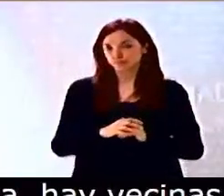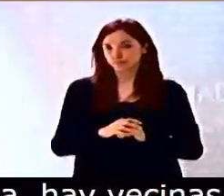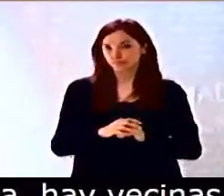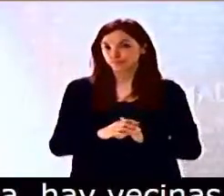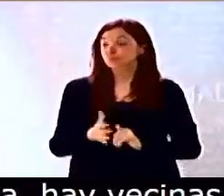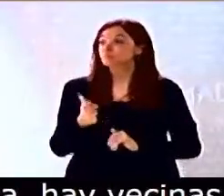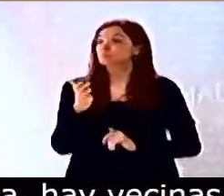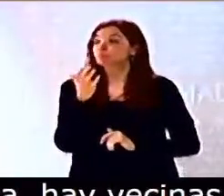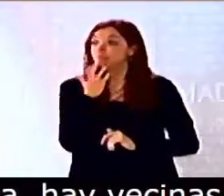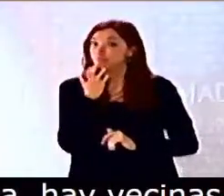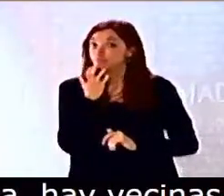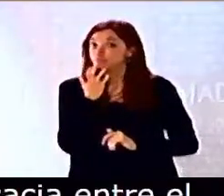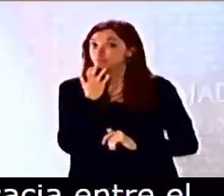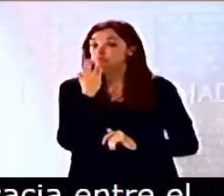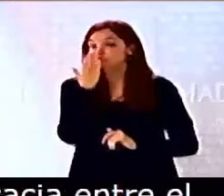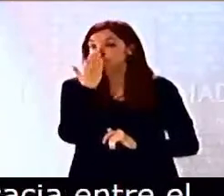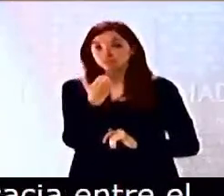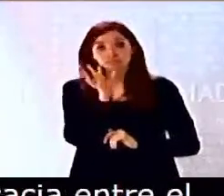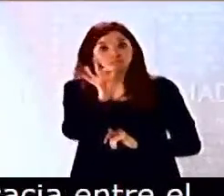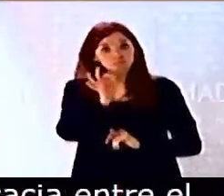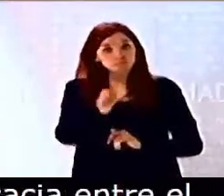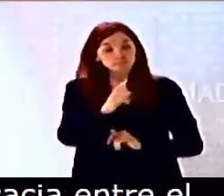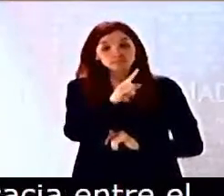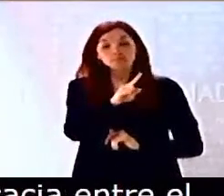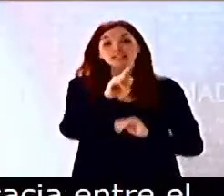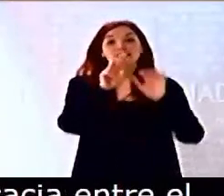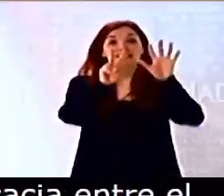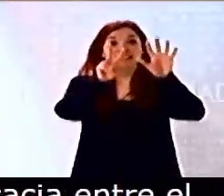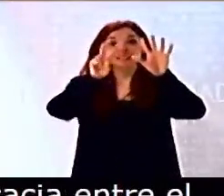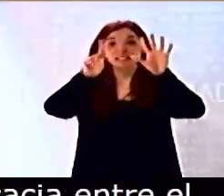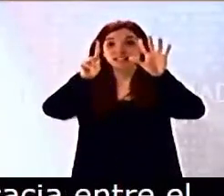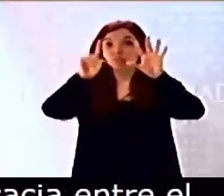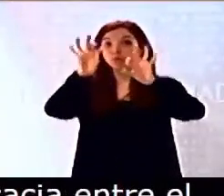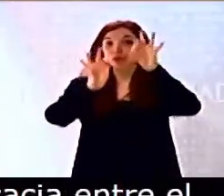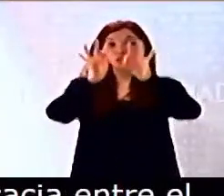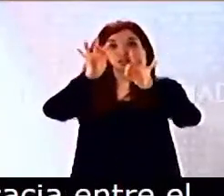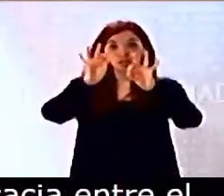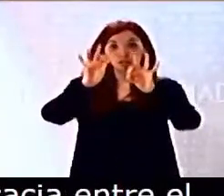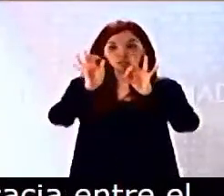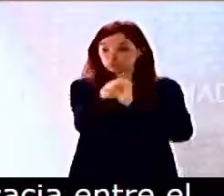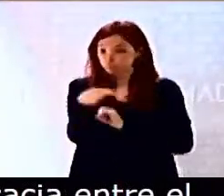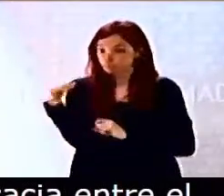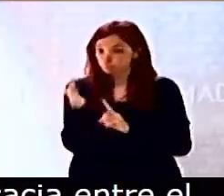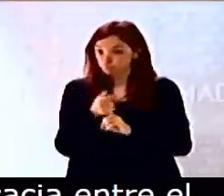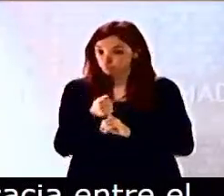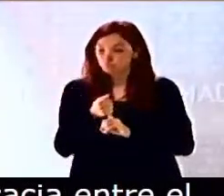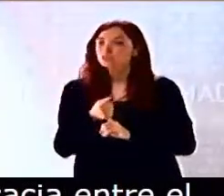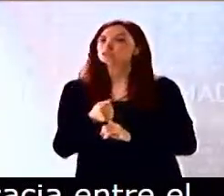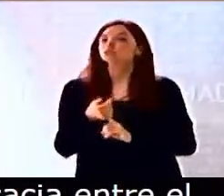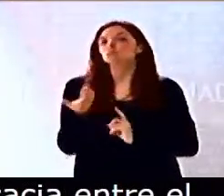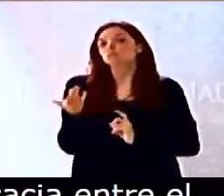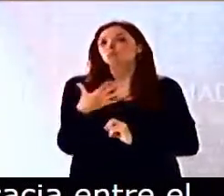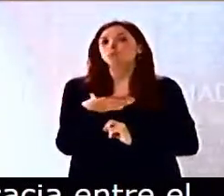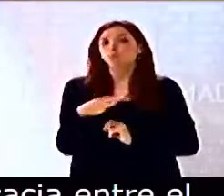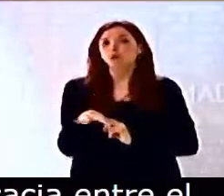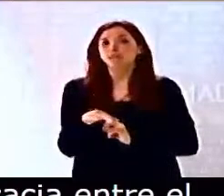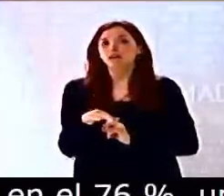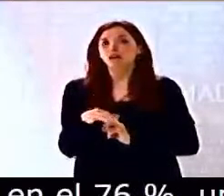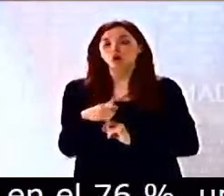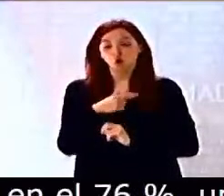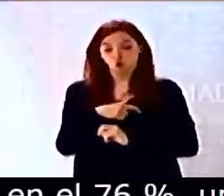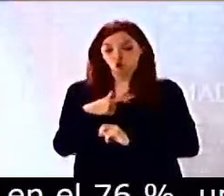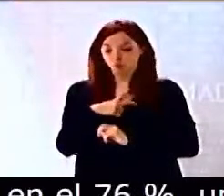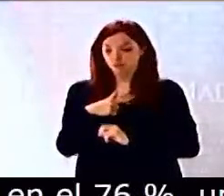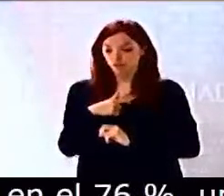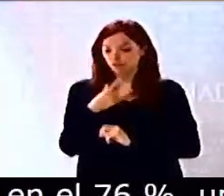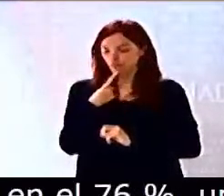Si es verdad que se tiene esa eficacia en el 76%, una de las opciones es que la Comisión de Salud Pública diga